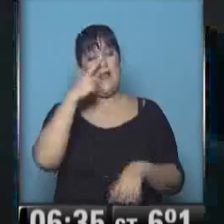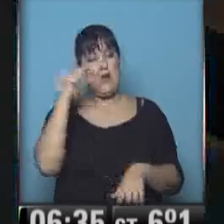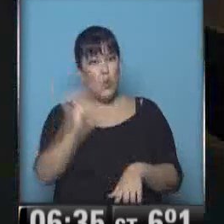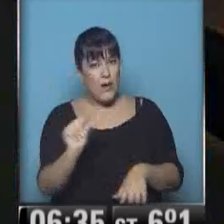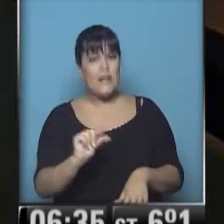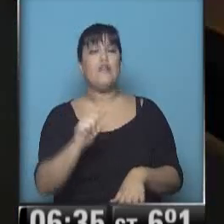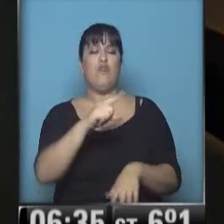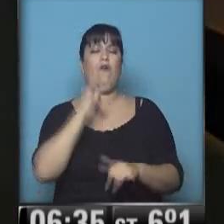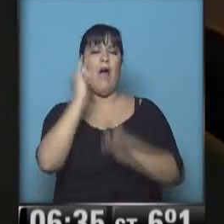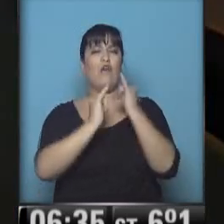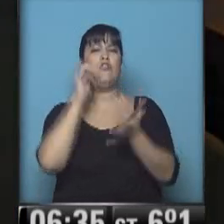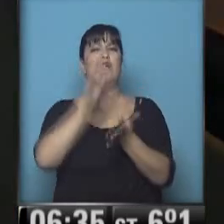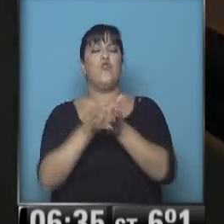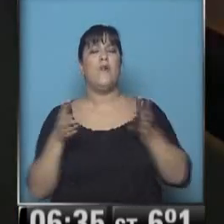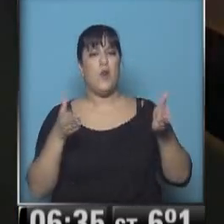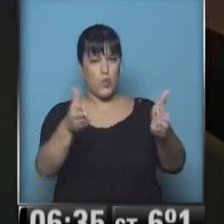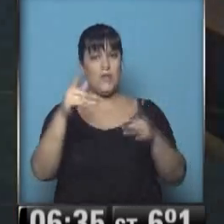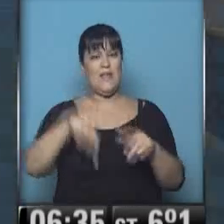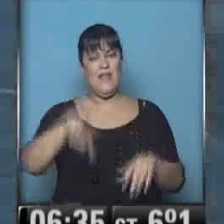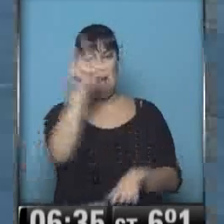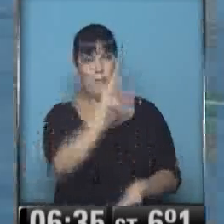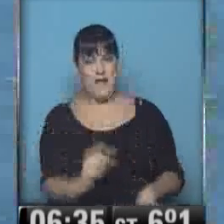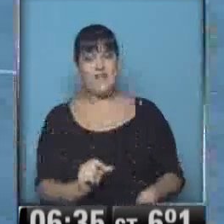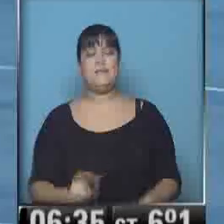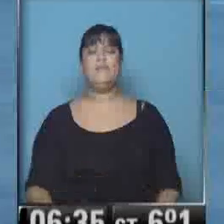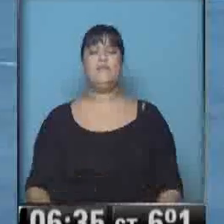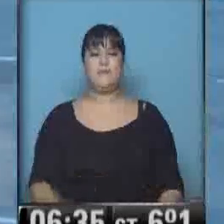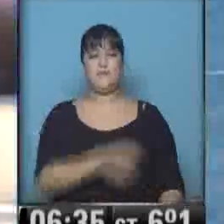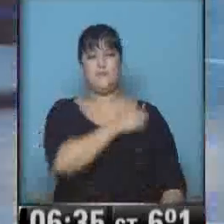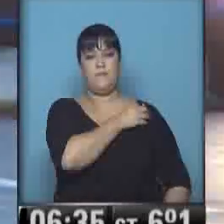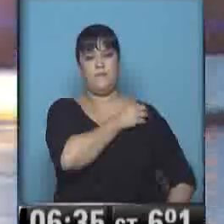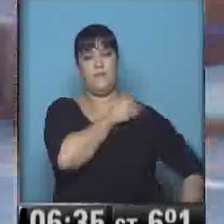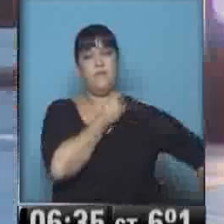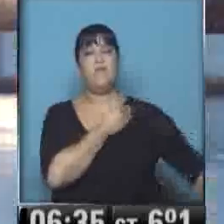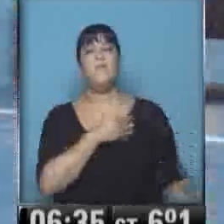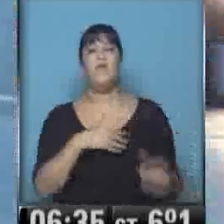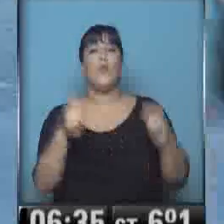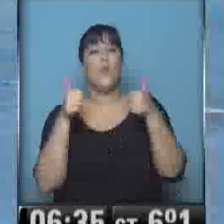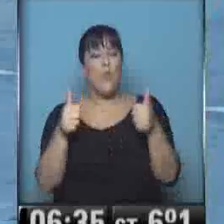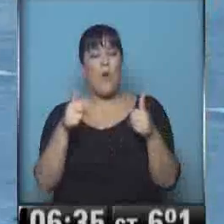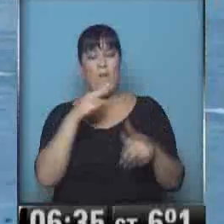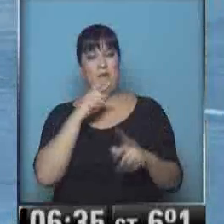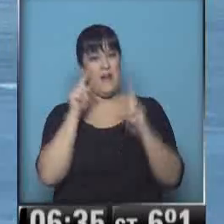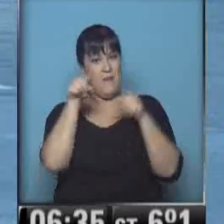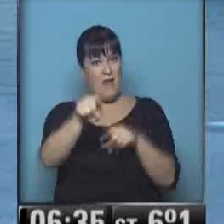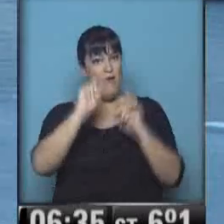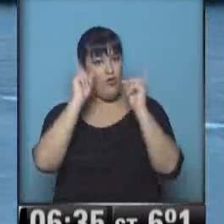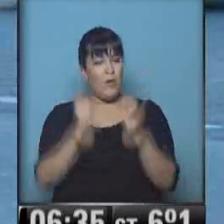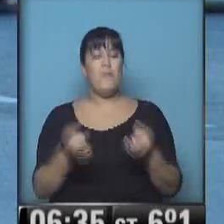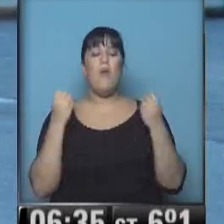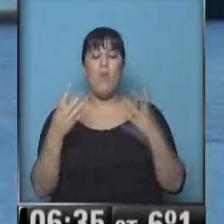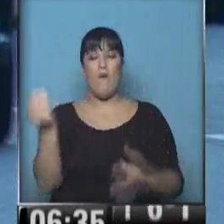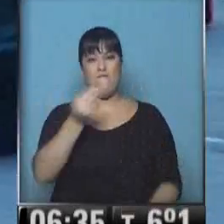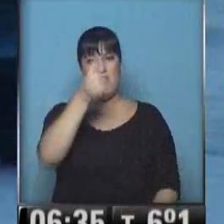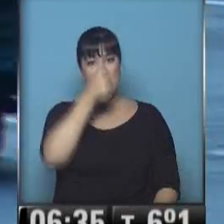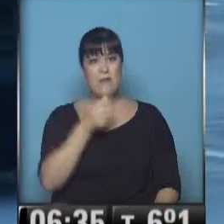algunas rutas del país. Hasta luego. Hasta luego, Hugo, querido. Hasta luego. Buen viernes también para vos. Buen fin de semana.